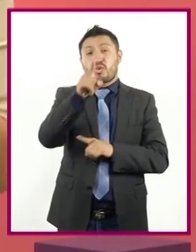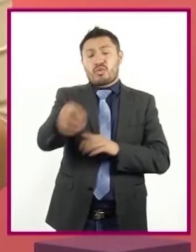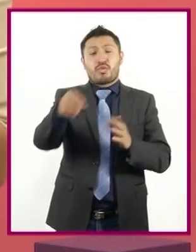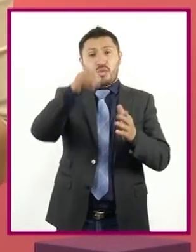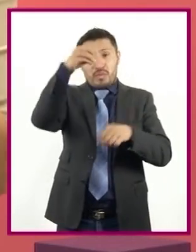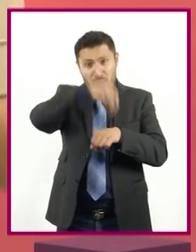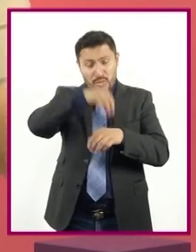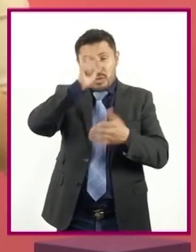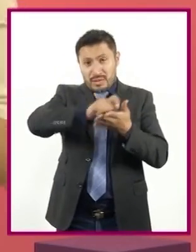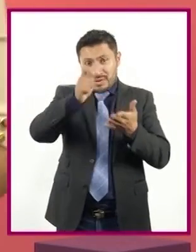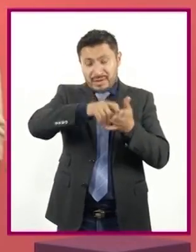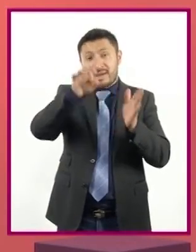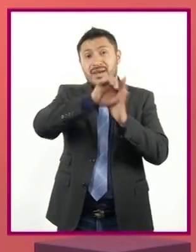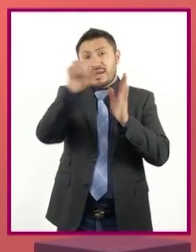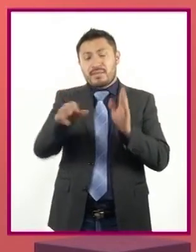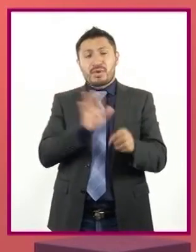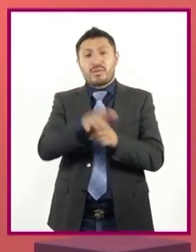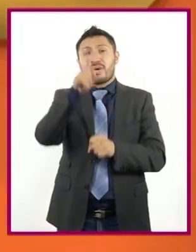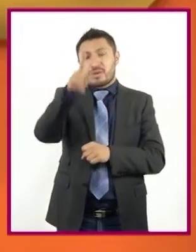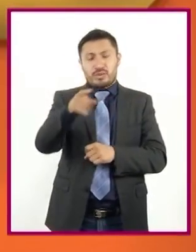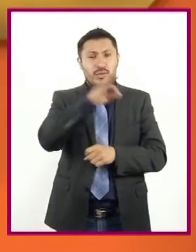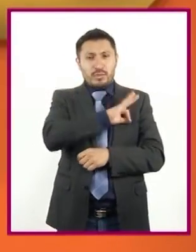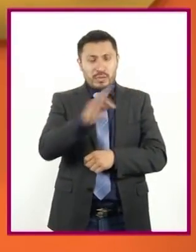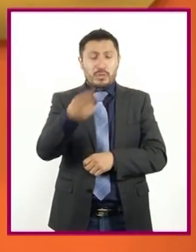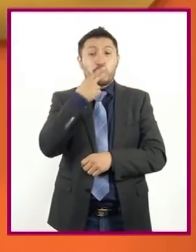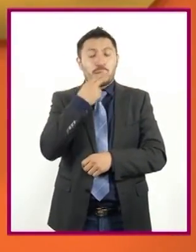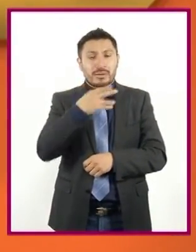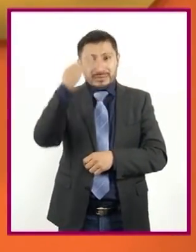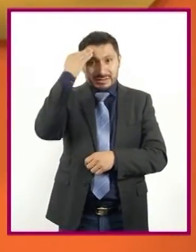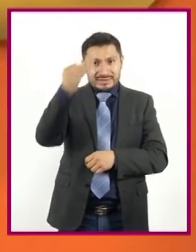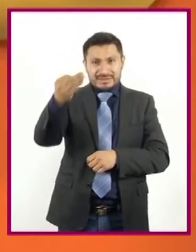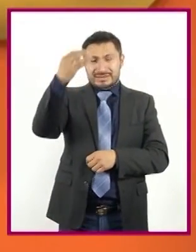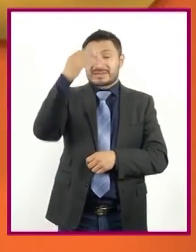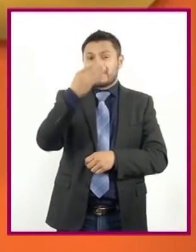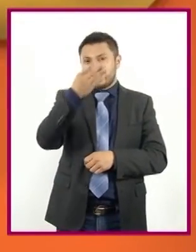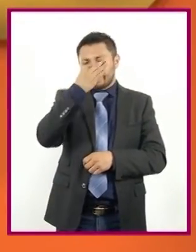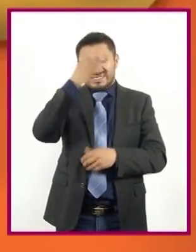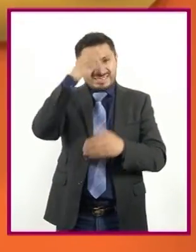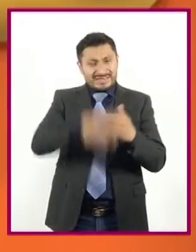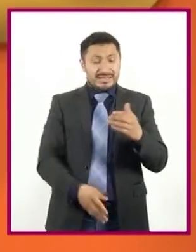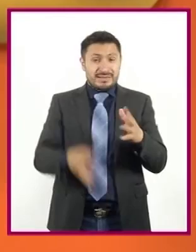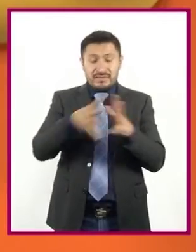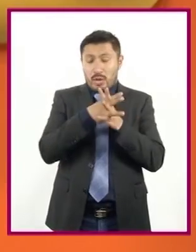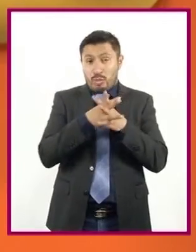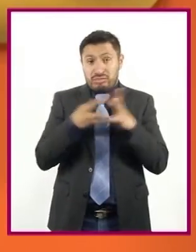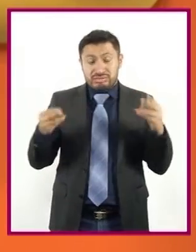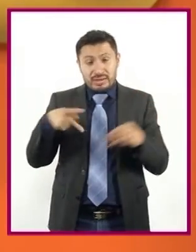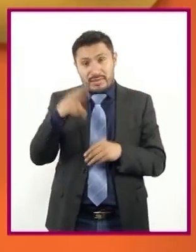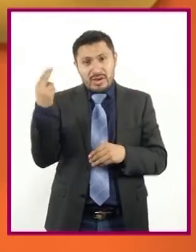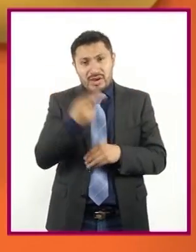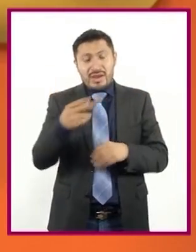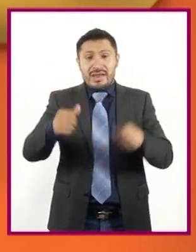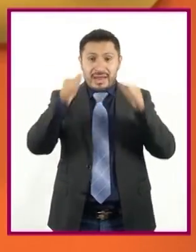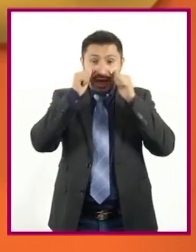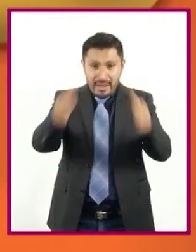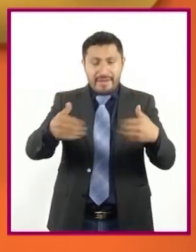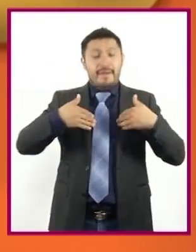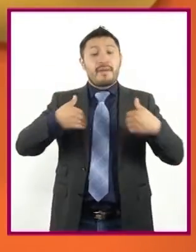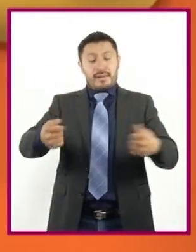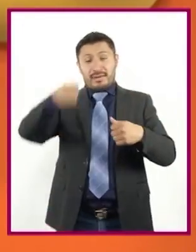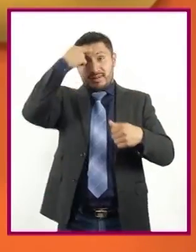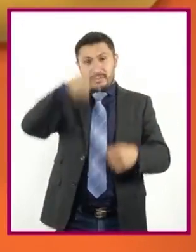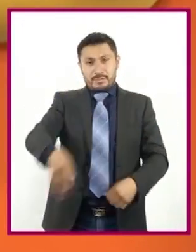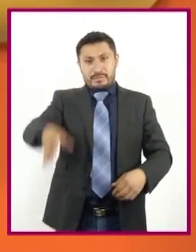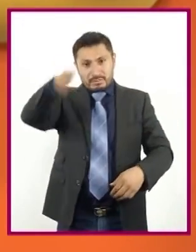ejemplo en el que podrían hacer uso de ellos. El tiempo se nos está terminando, pero necesitamos atender y entender para